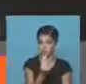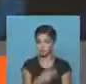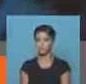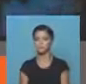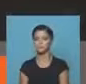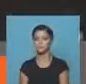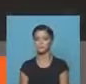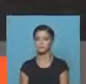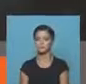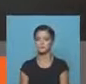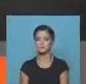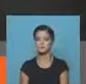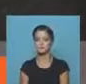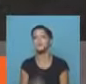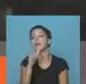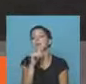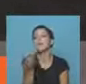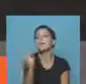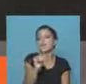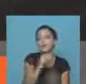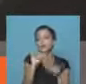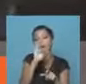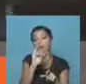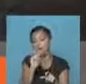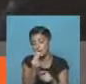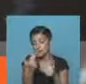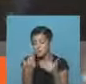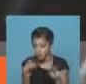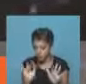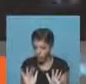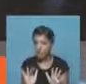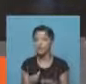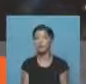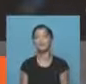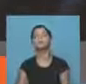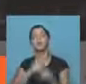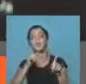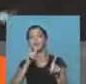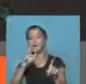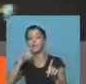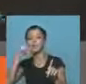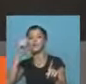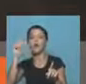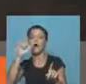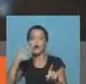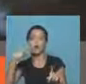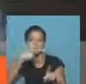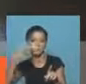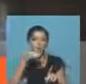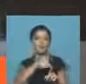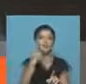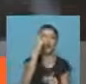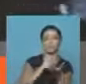Escuchábamos, aparentemente podría haber más muertos. En principio también parece que una bala le destrozó la boca a un legislador